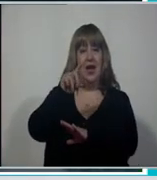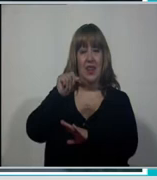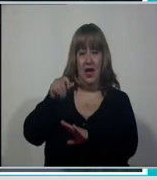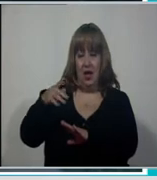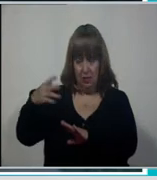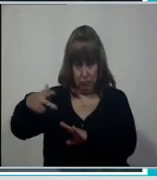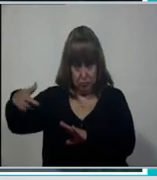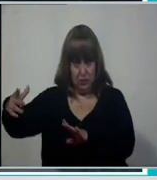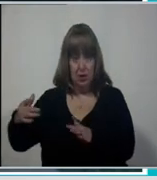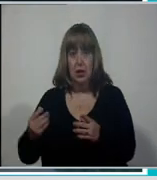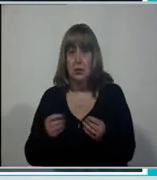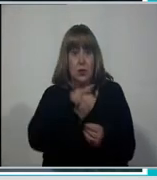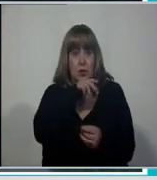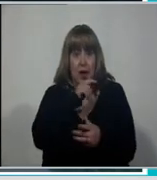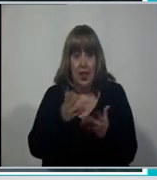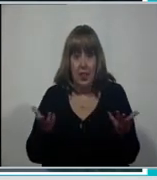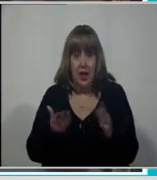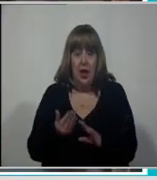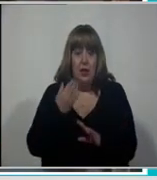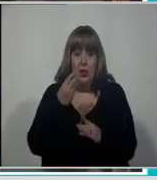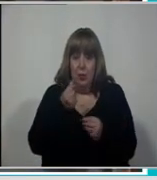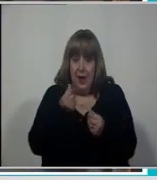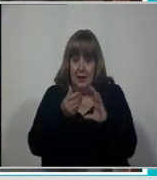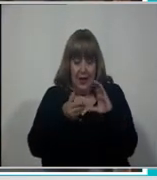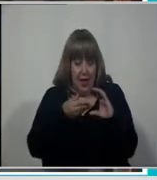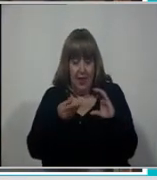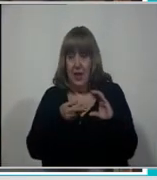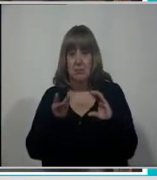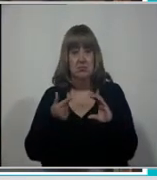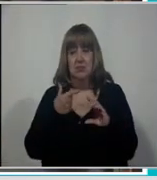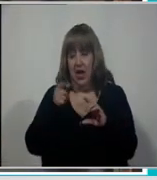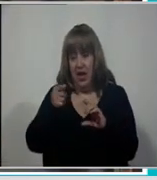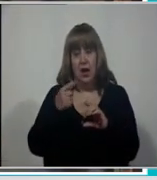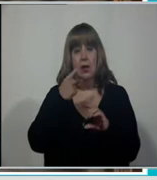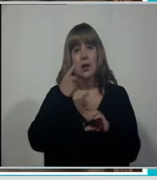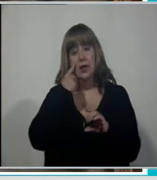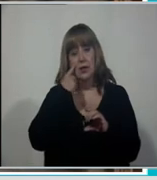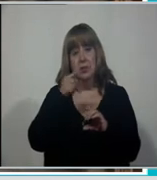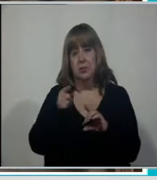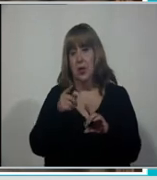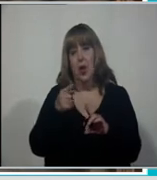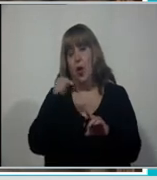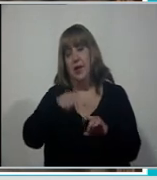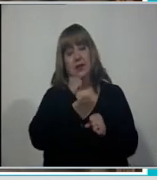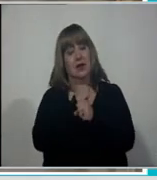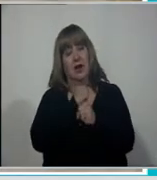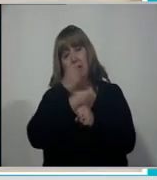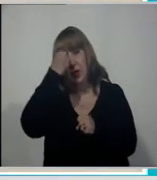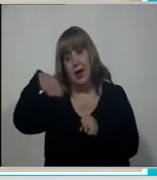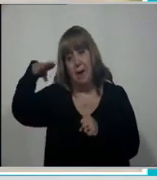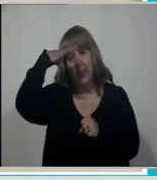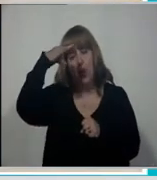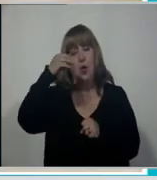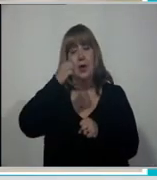sala es que no hay dinero no no es que lo hizo antes o no no no tiene dinero o salgado y project es obrero de viña o sea trabaja en el campo en